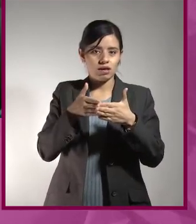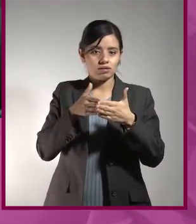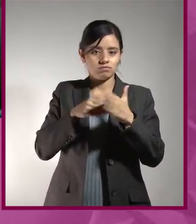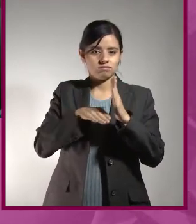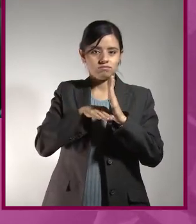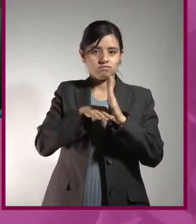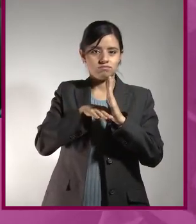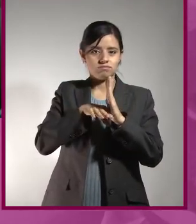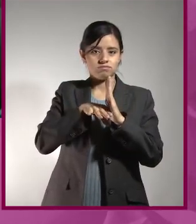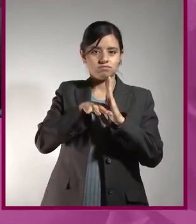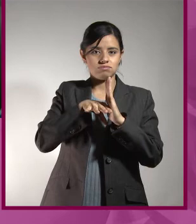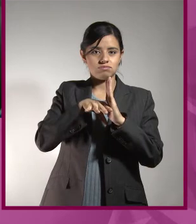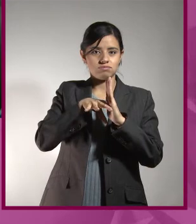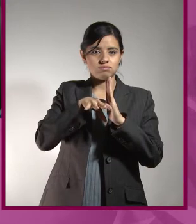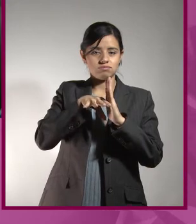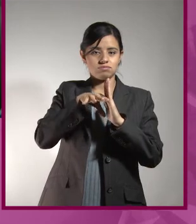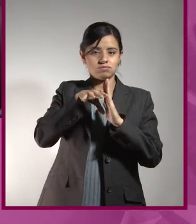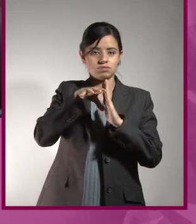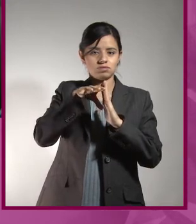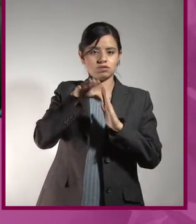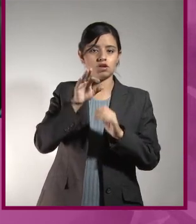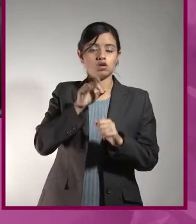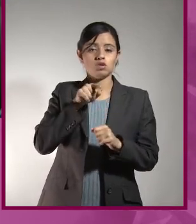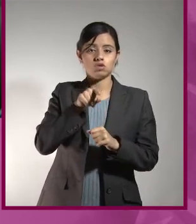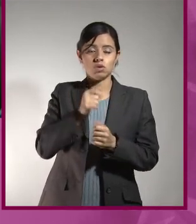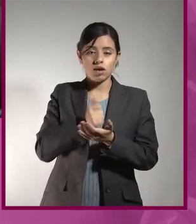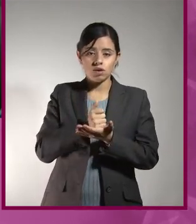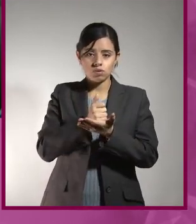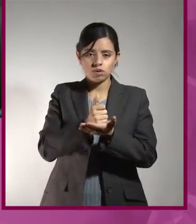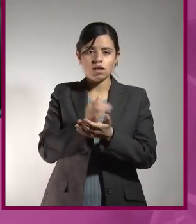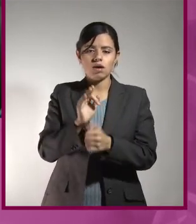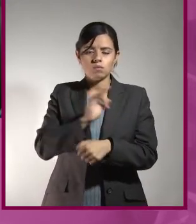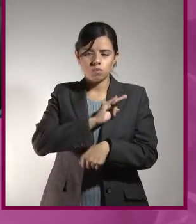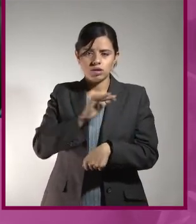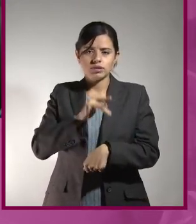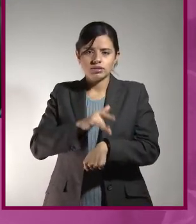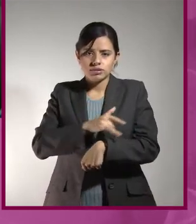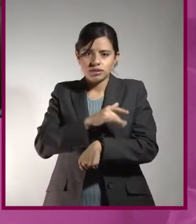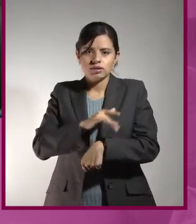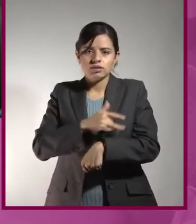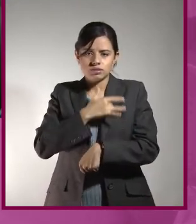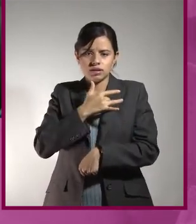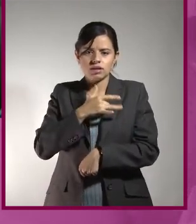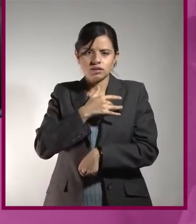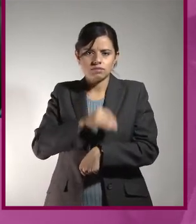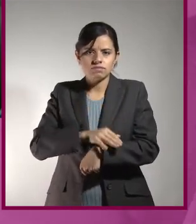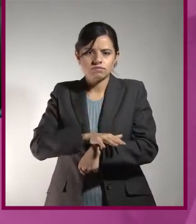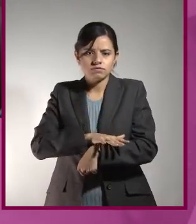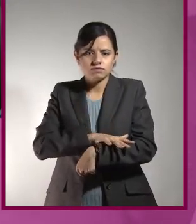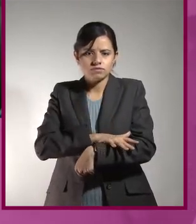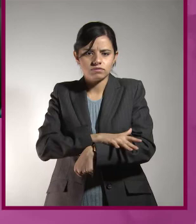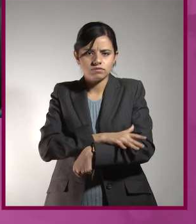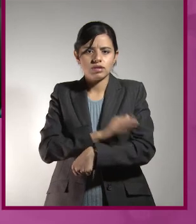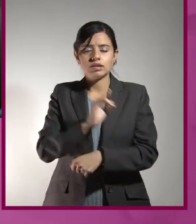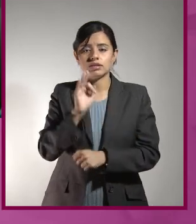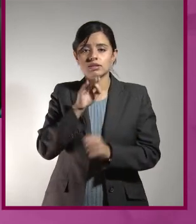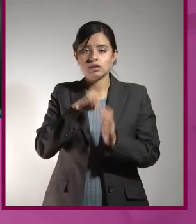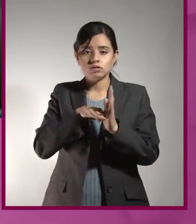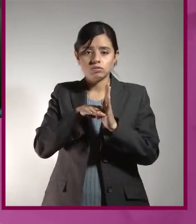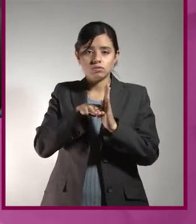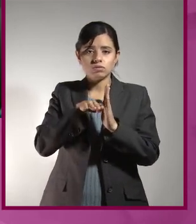quedar. Mientras si lo ayudas a circular, si lo puedes sentir, llorar, así va a